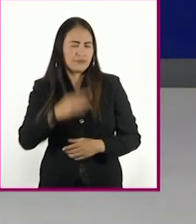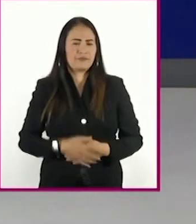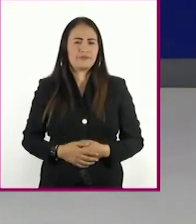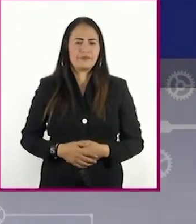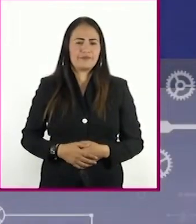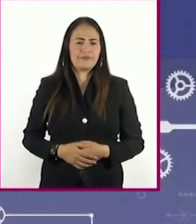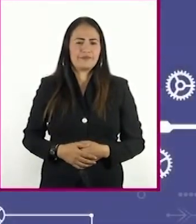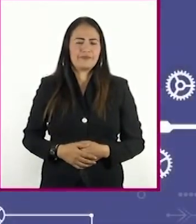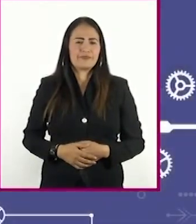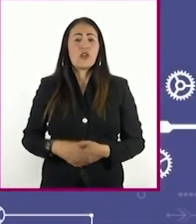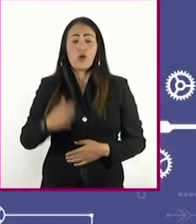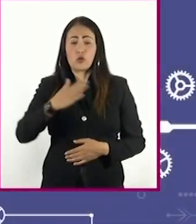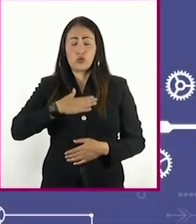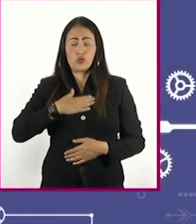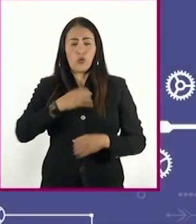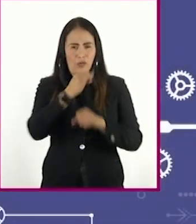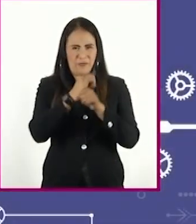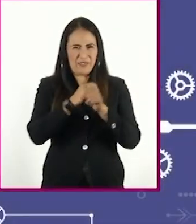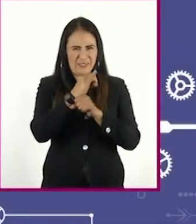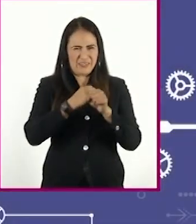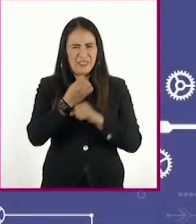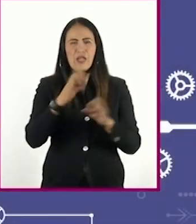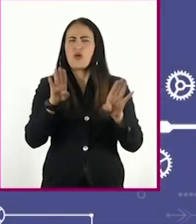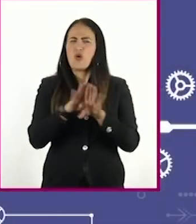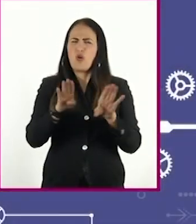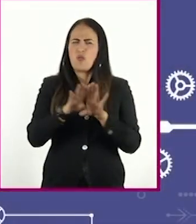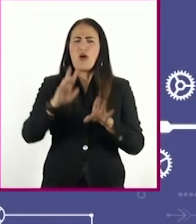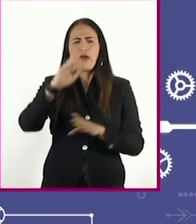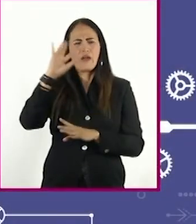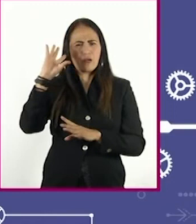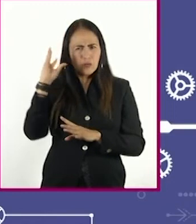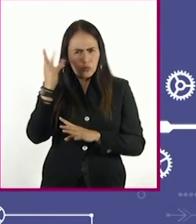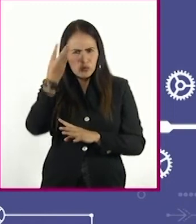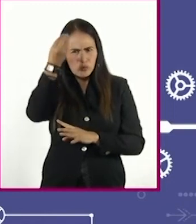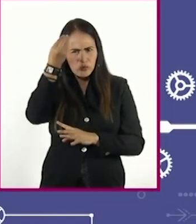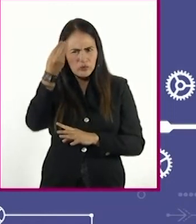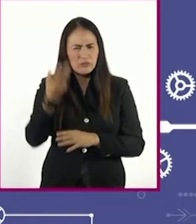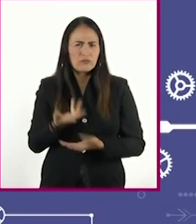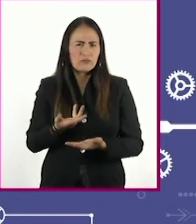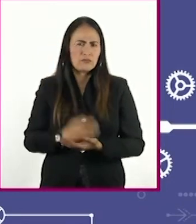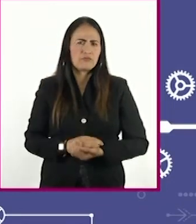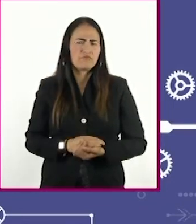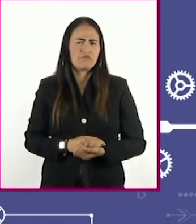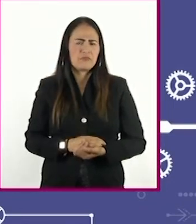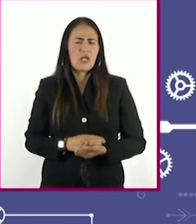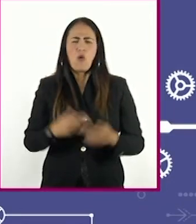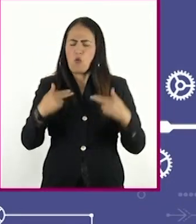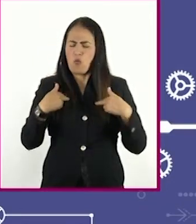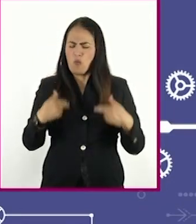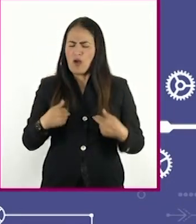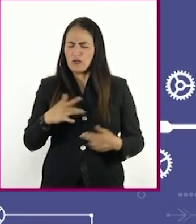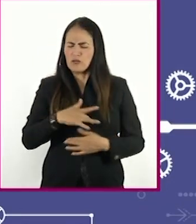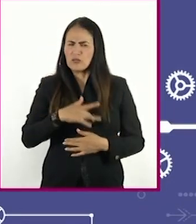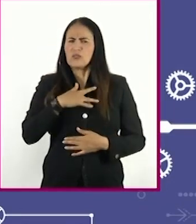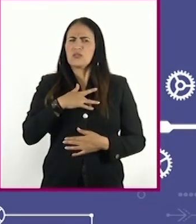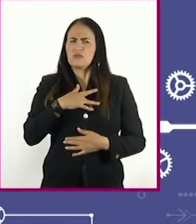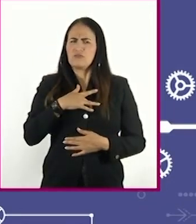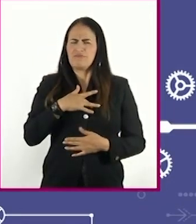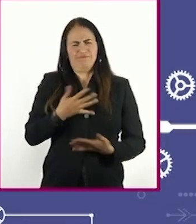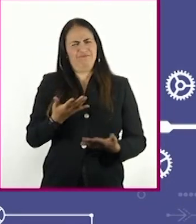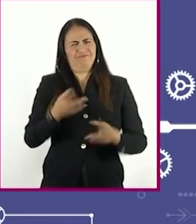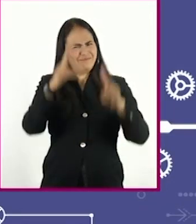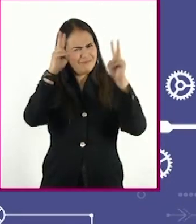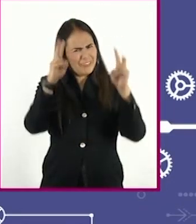Mira, investiguemos cómo la tecnología nos vuelve más humanos. Qué título tan